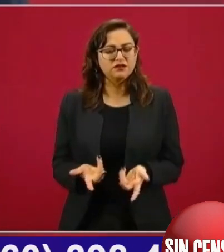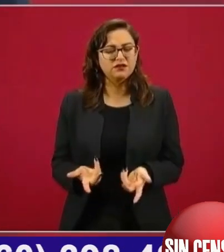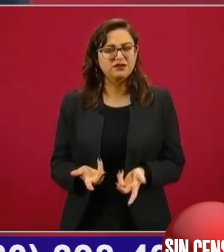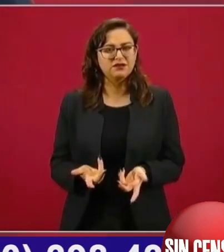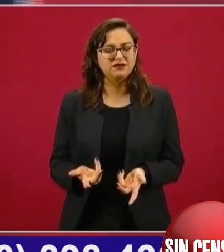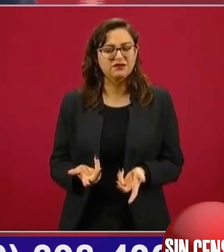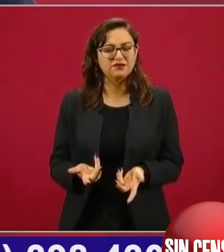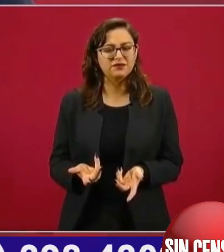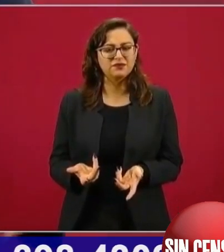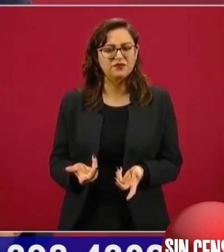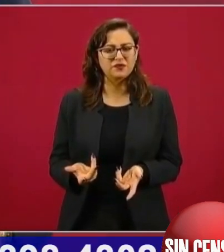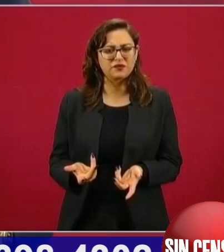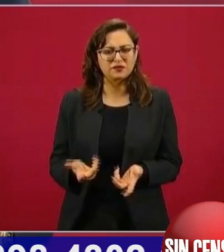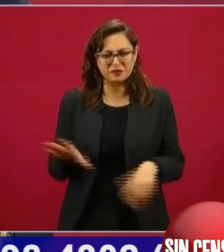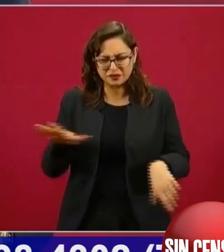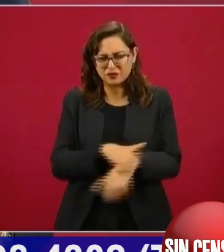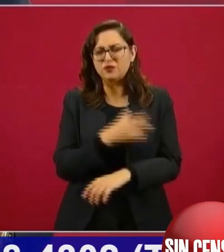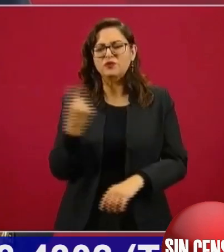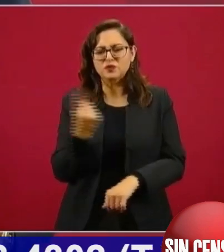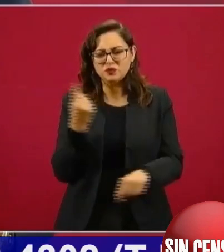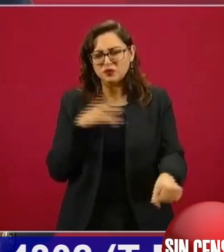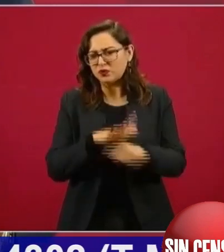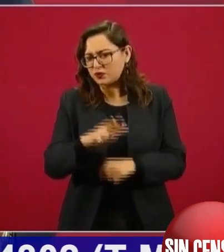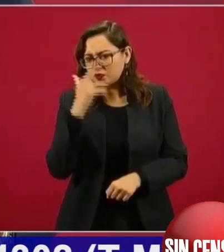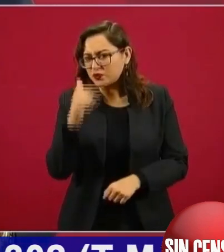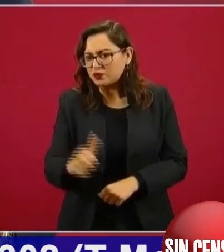¿Saben por qué? Entre otras cosas,